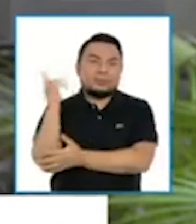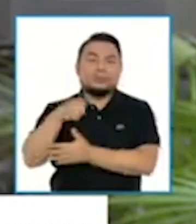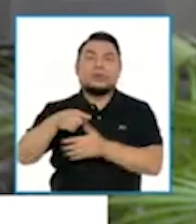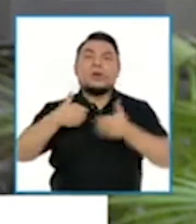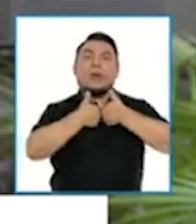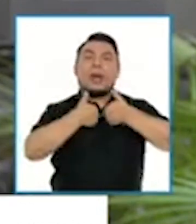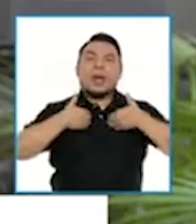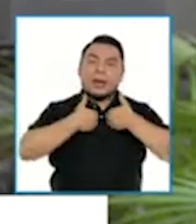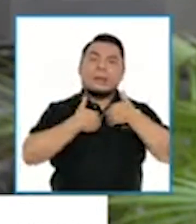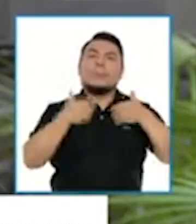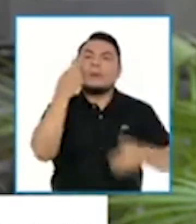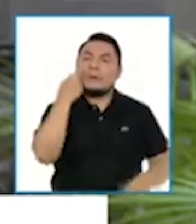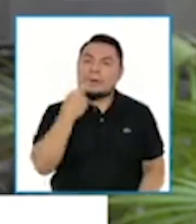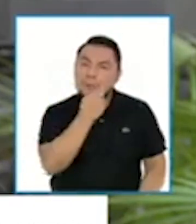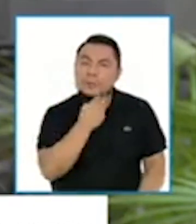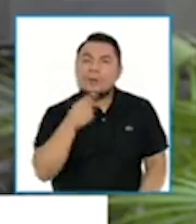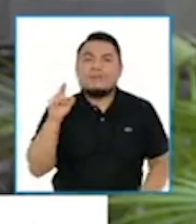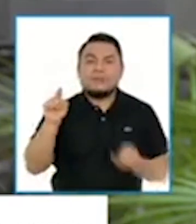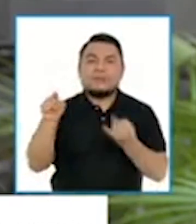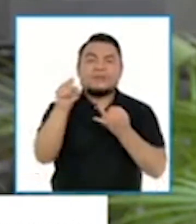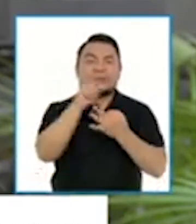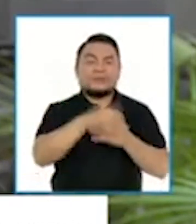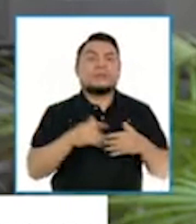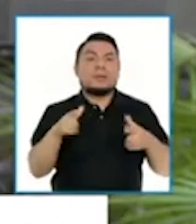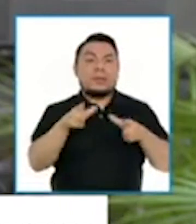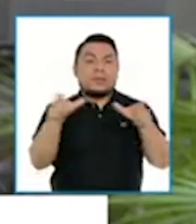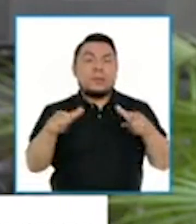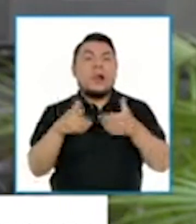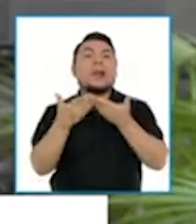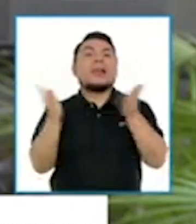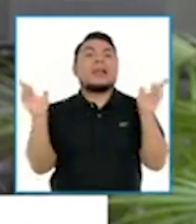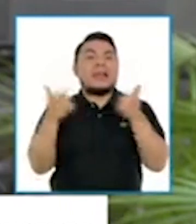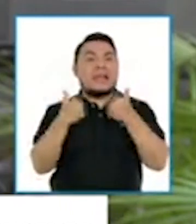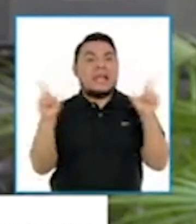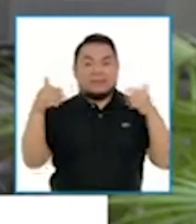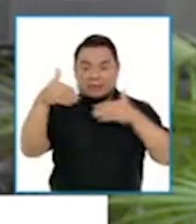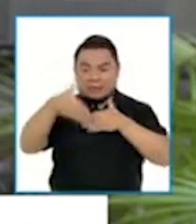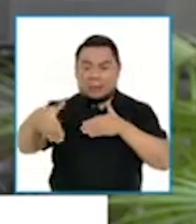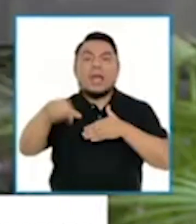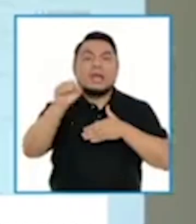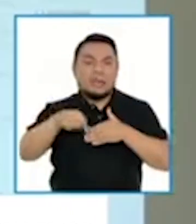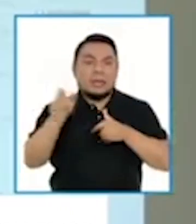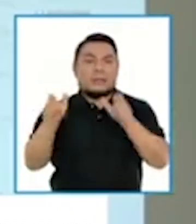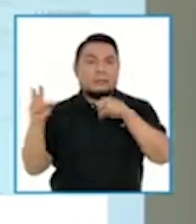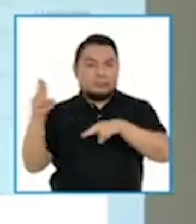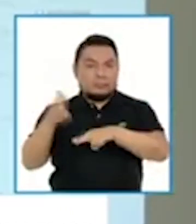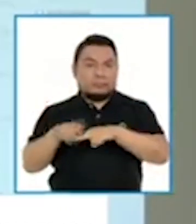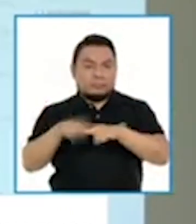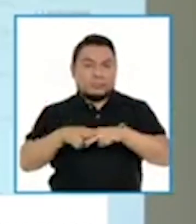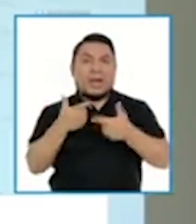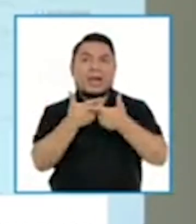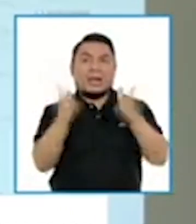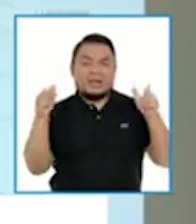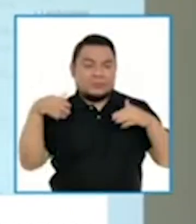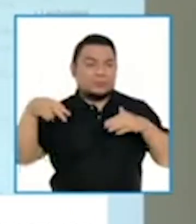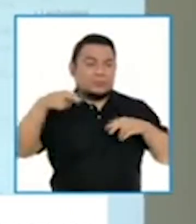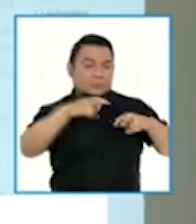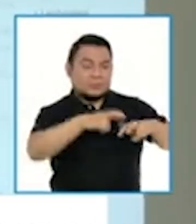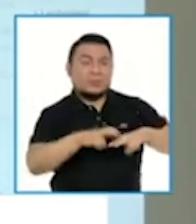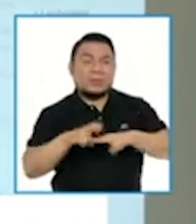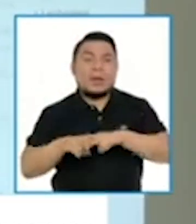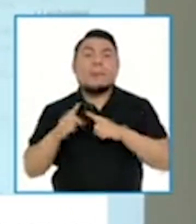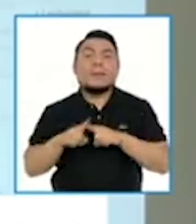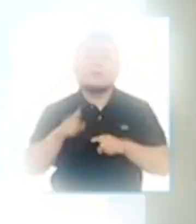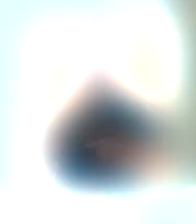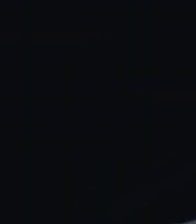zoológicos, restaurantes y afines al aire libre. No tienen restricción de aforo, pero tienen todos que respetar